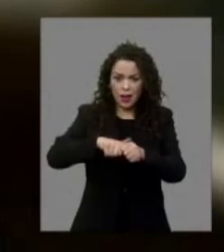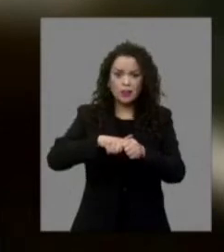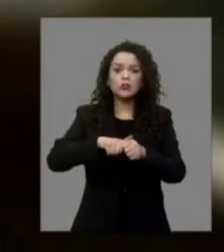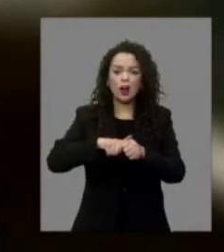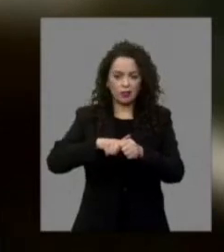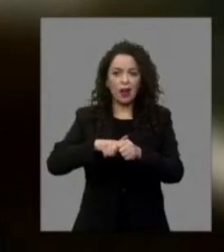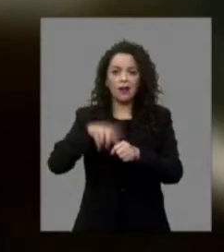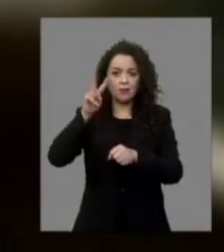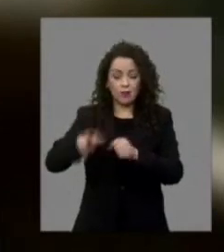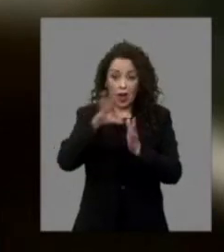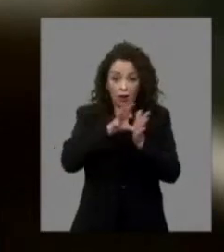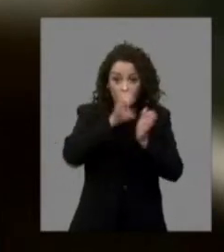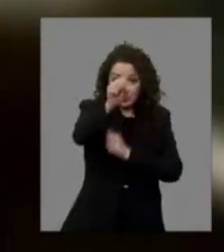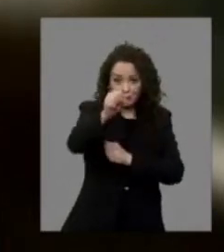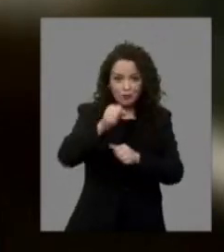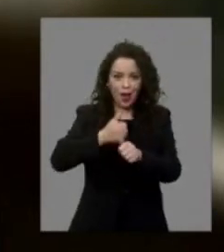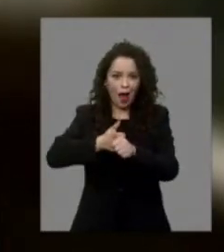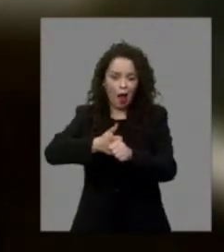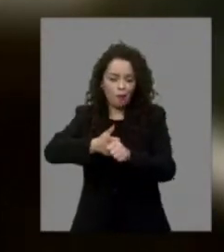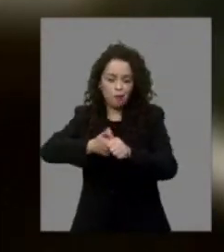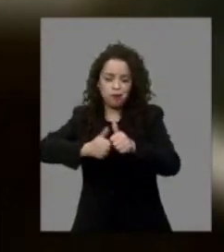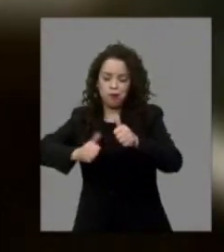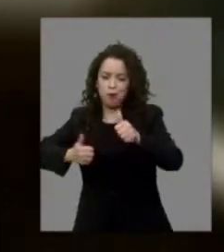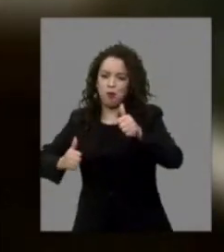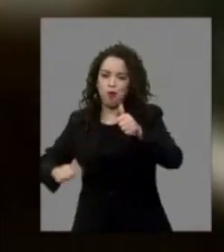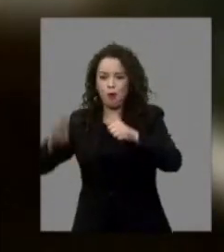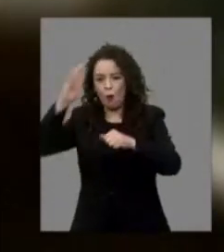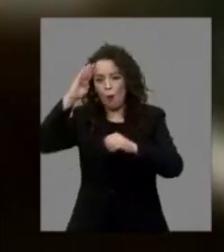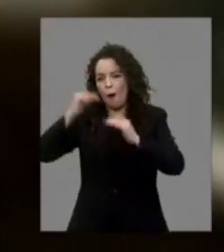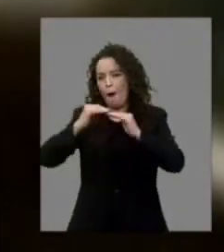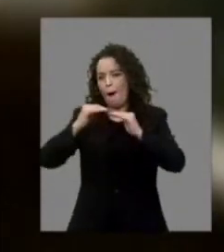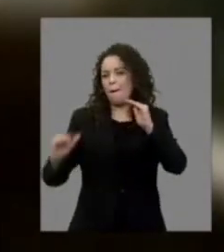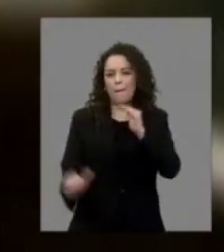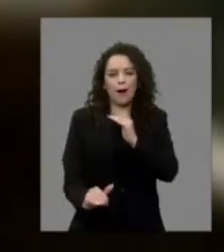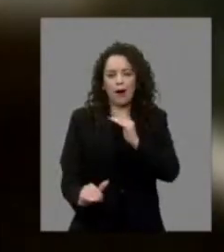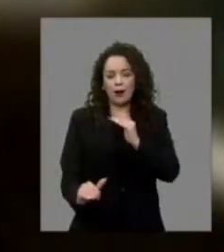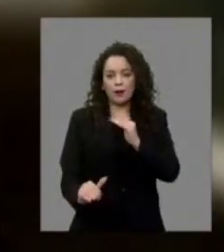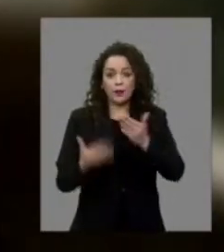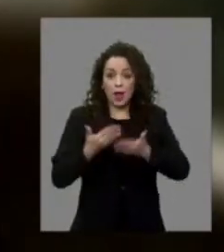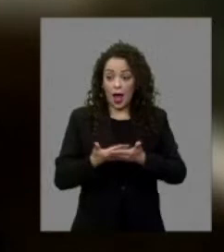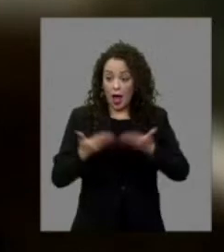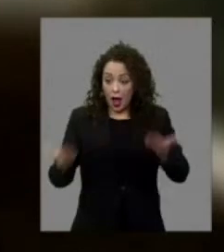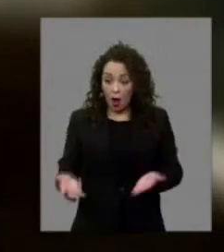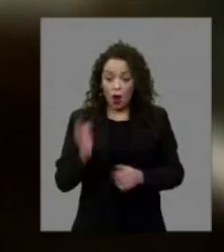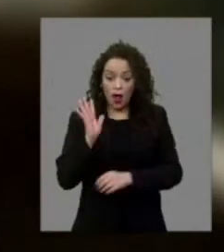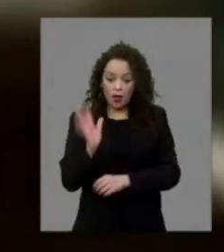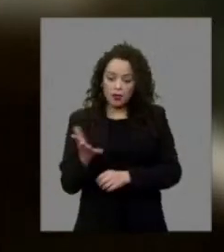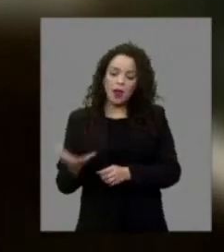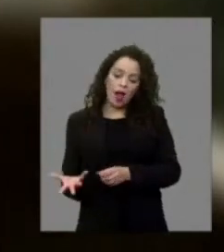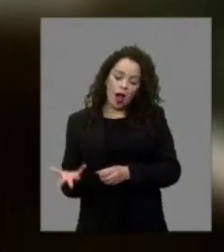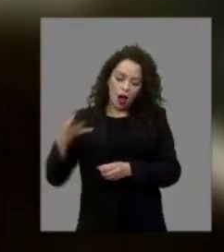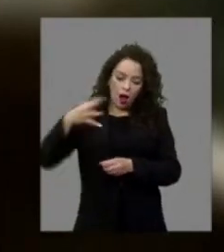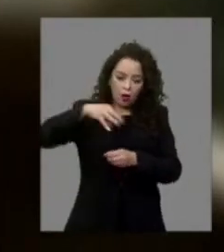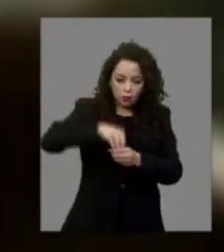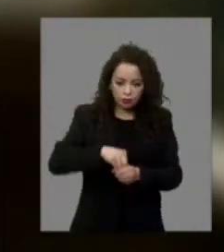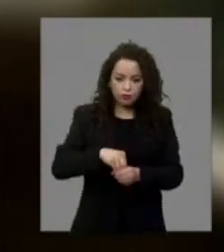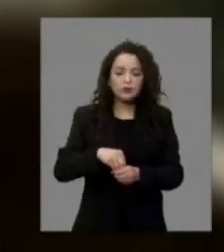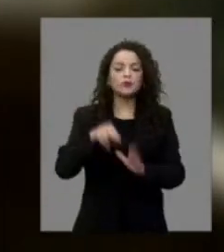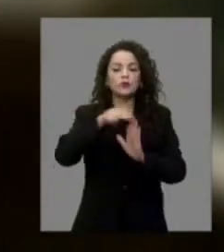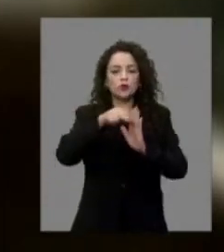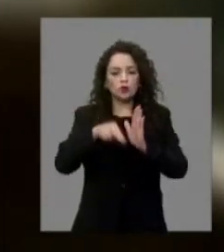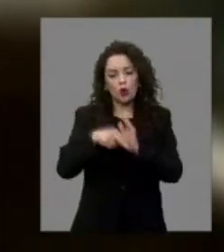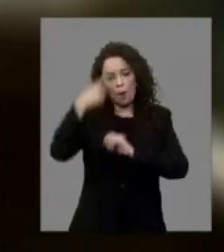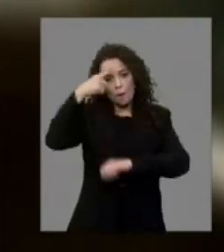la Constitución. Con la reforma de 2011, con la integración de las normas protectoras de